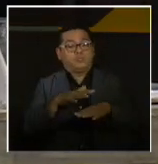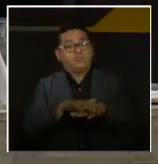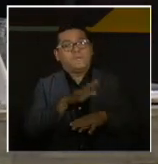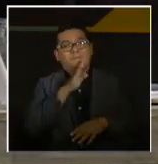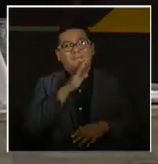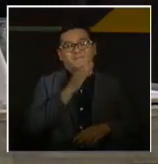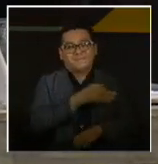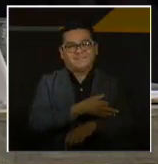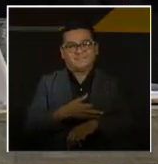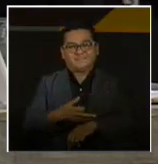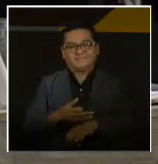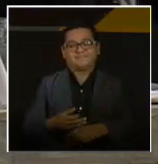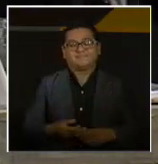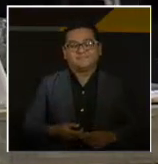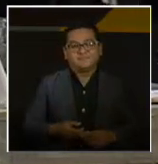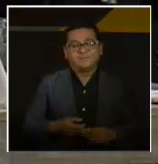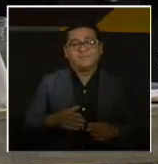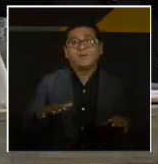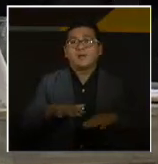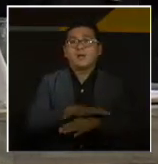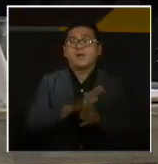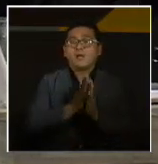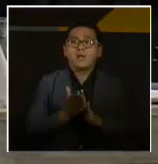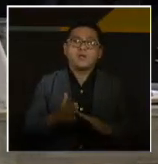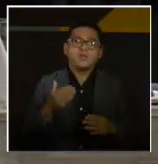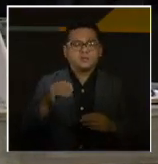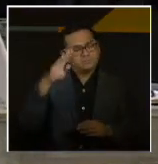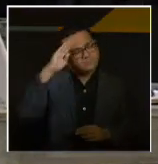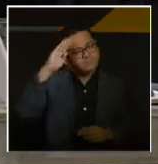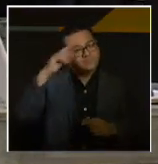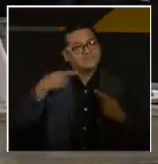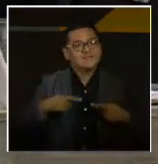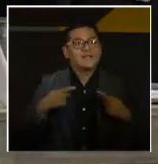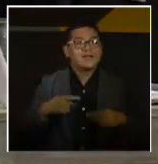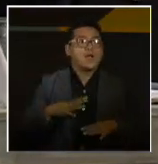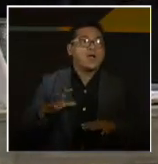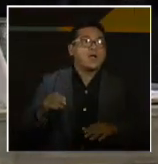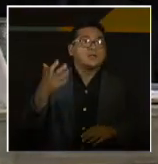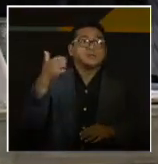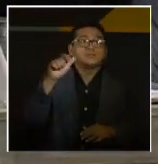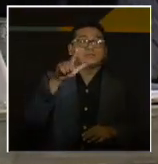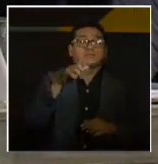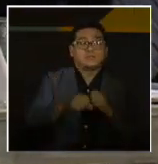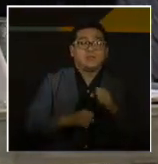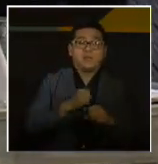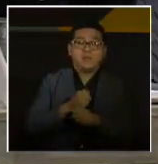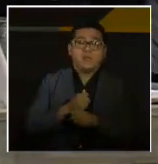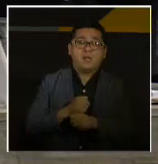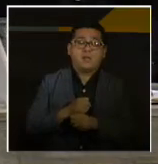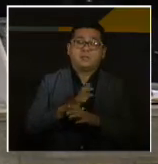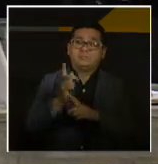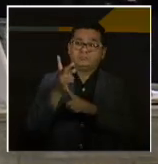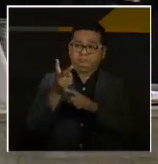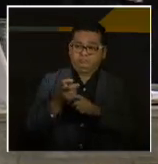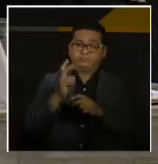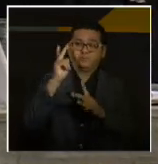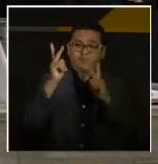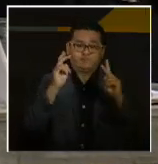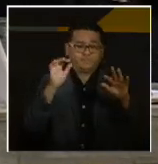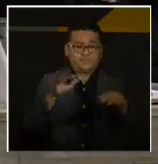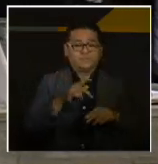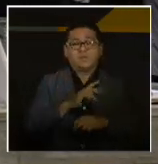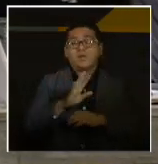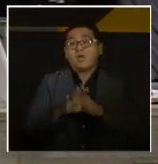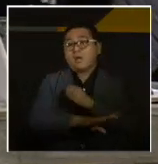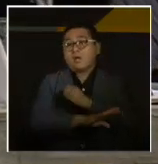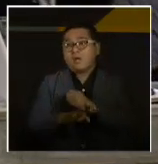a las madres de familia, cambiamos la manera de pensar de la gente. Han pasado 17 años. Les invito a visitar el